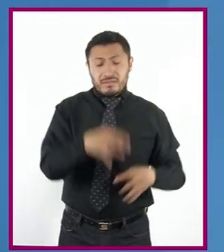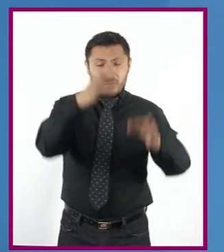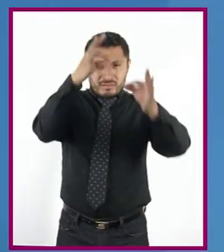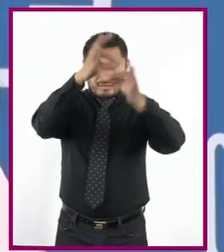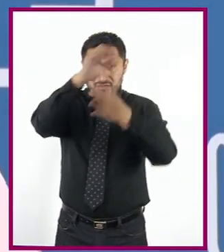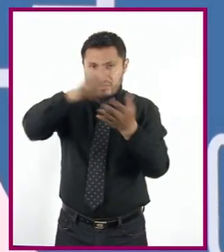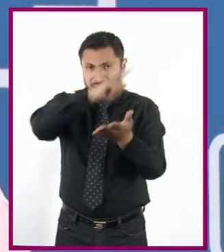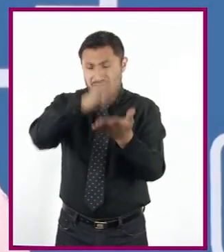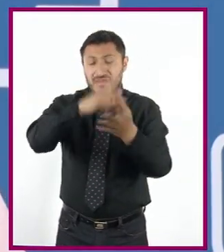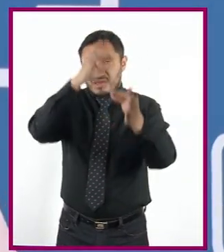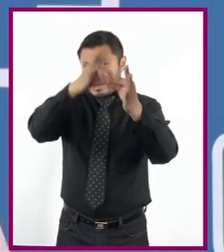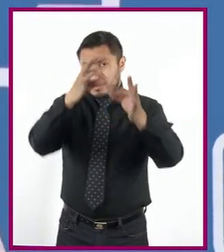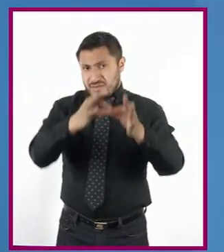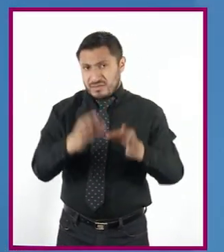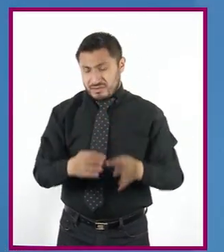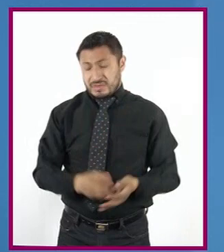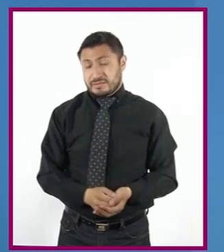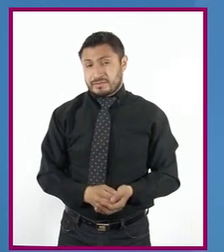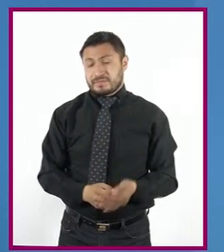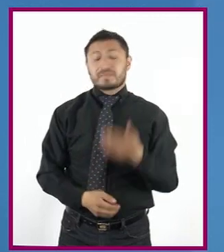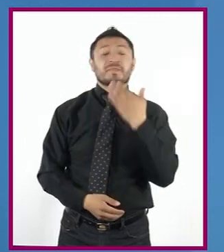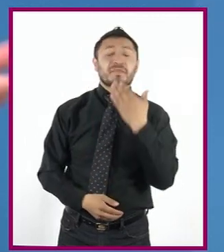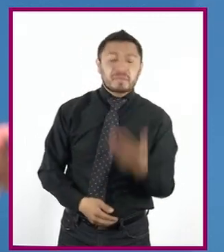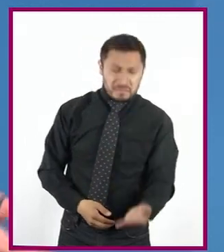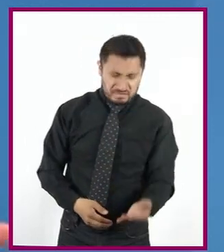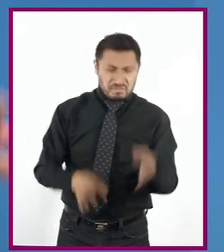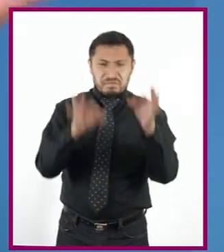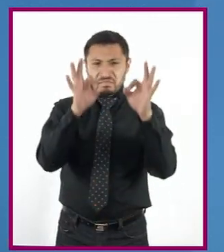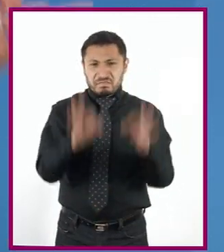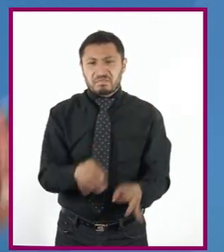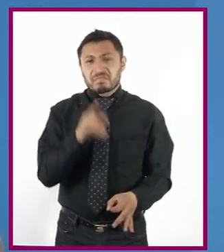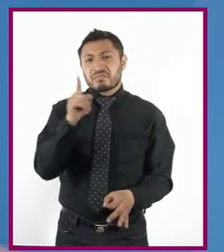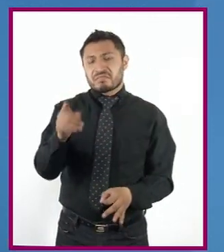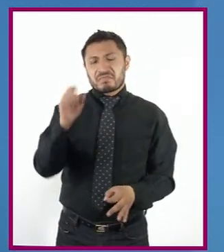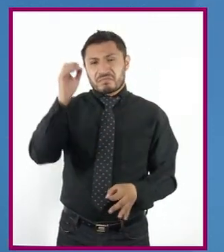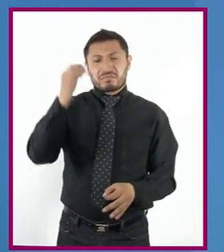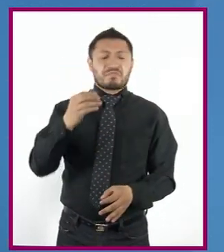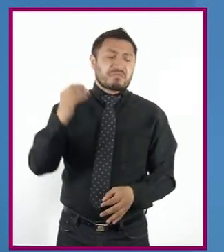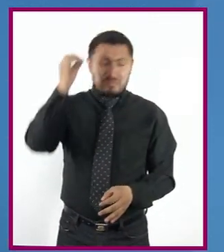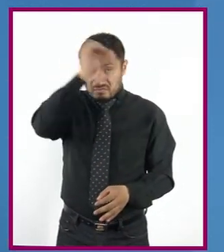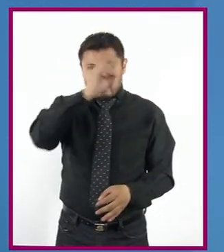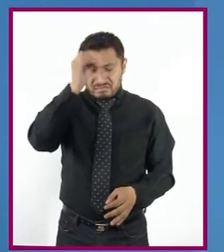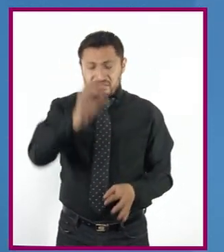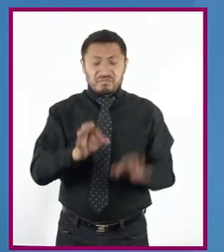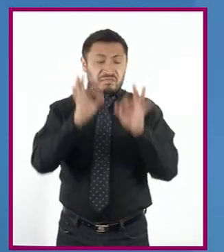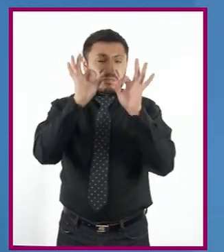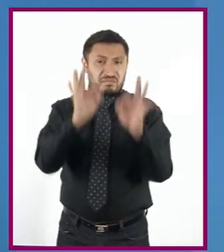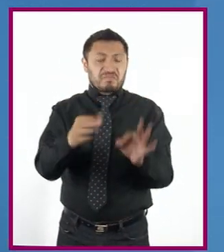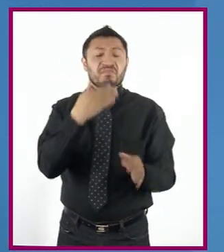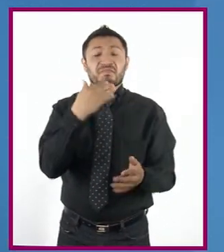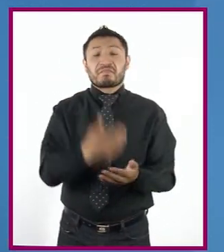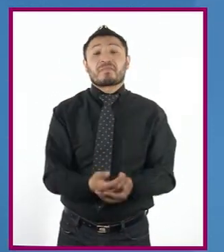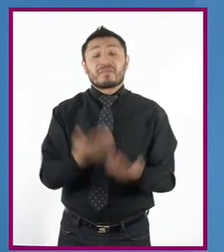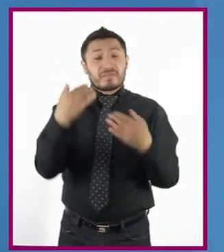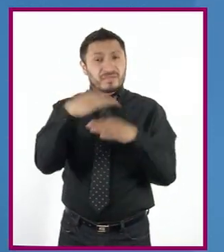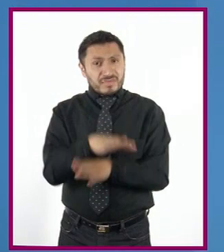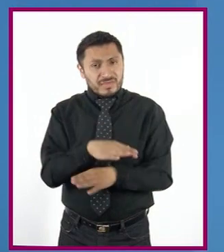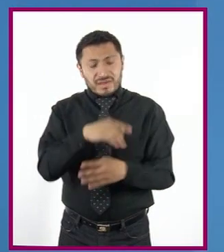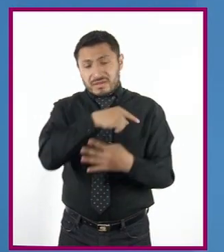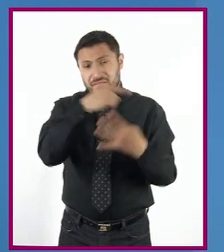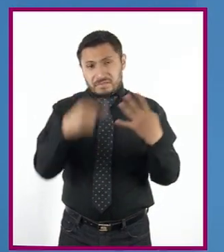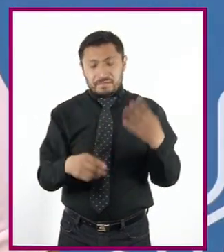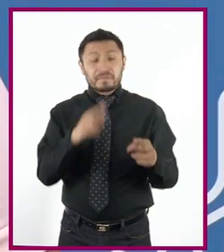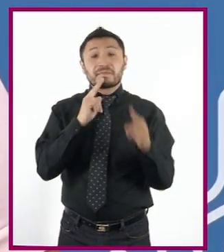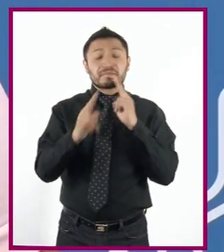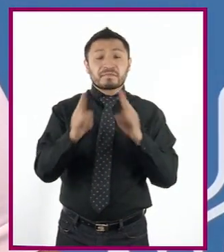la ley. Muy bien, Nadia. Me pareció muy atinado tu comentario y reflexión referente a las primeras